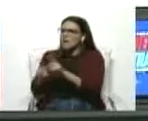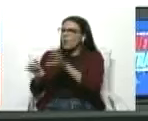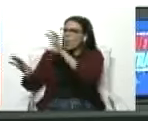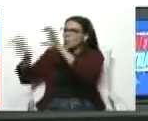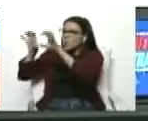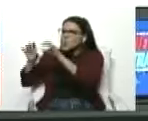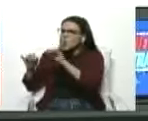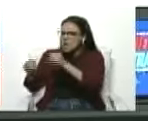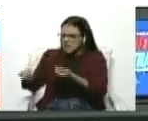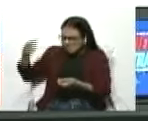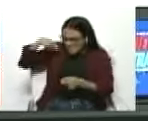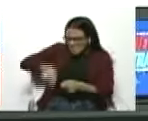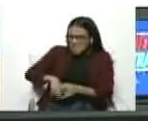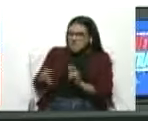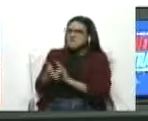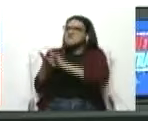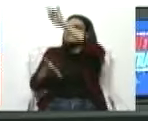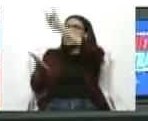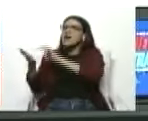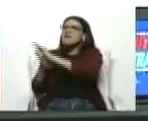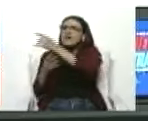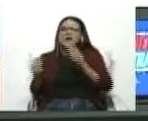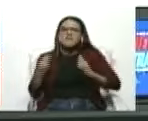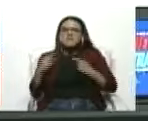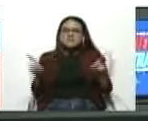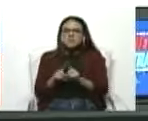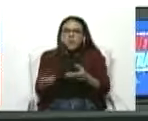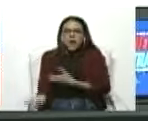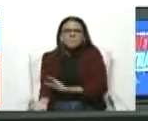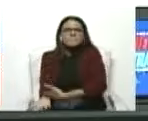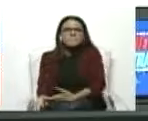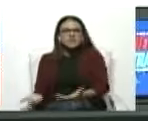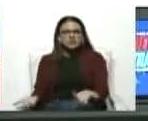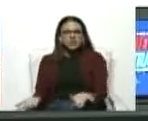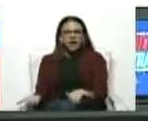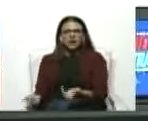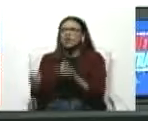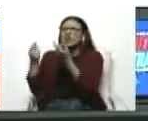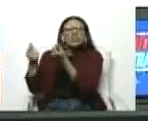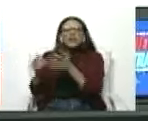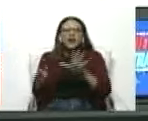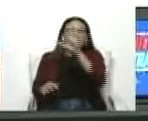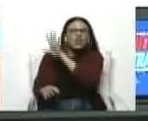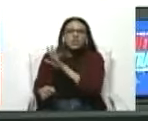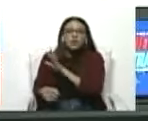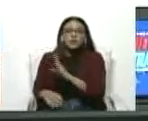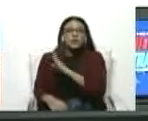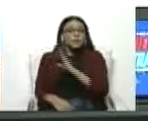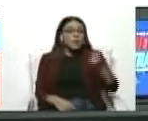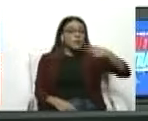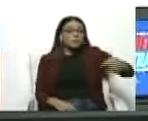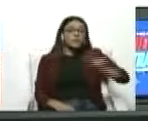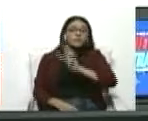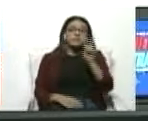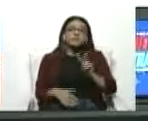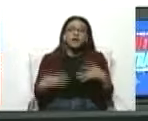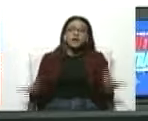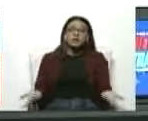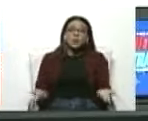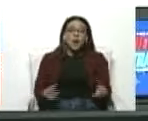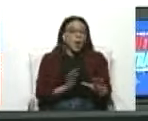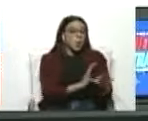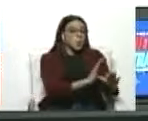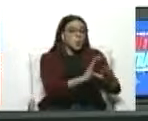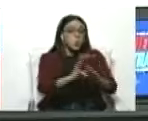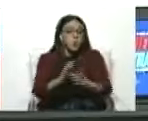magnates. ¿Con qué plata? Con la plata que se robaron aquí en Venezuela. En el interinato, en Cisco, en